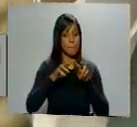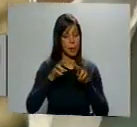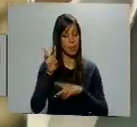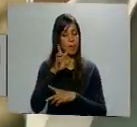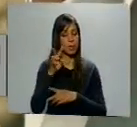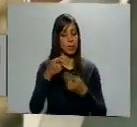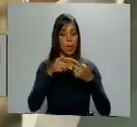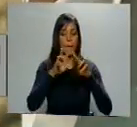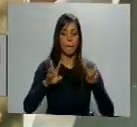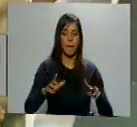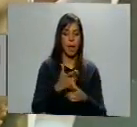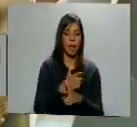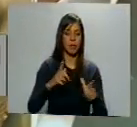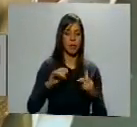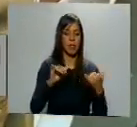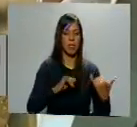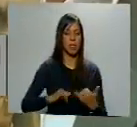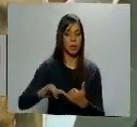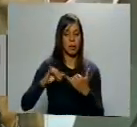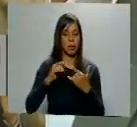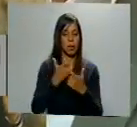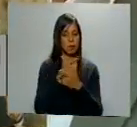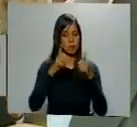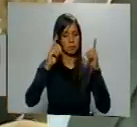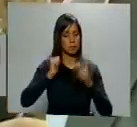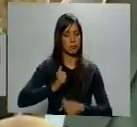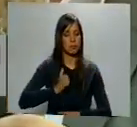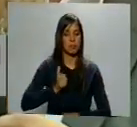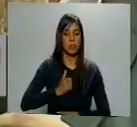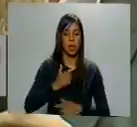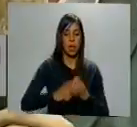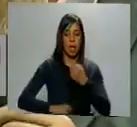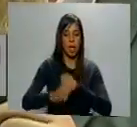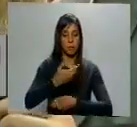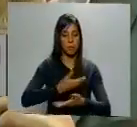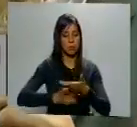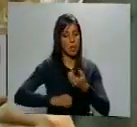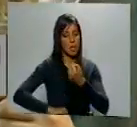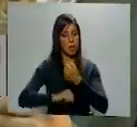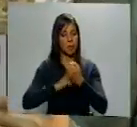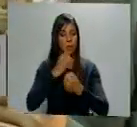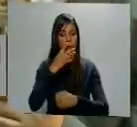de paz, libertad, igualdad, soberanía, solidaridad, integridad territorial, bien